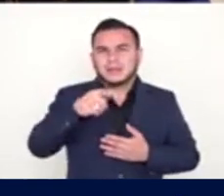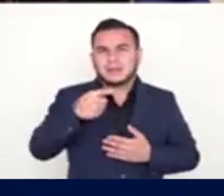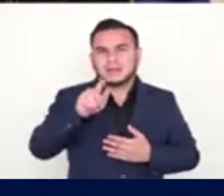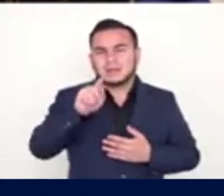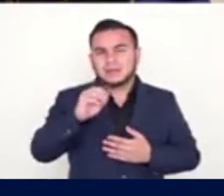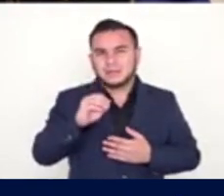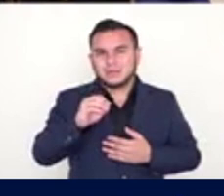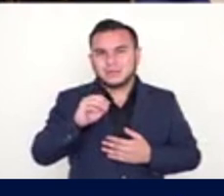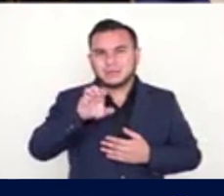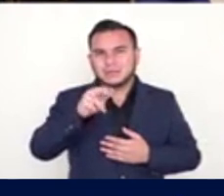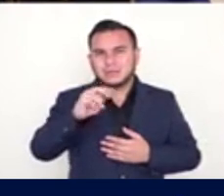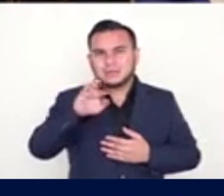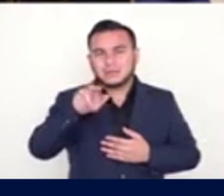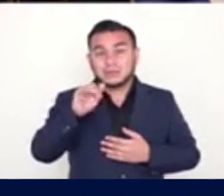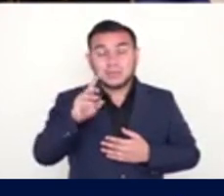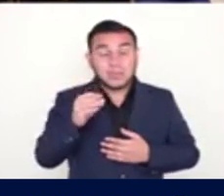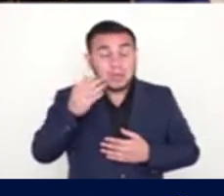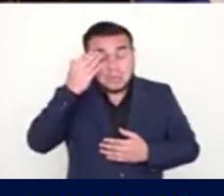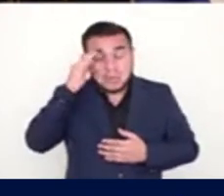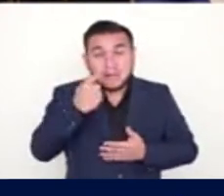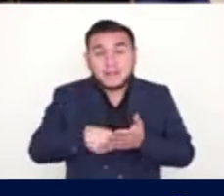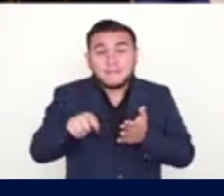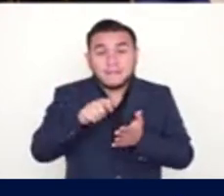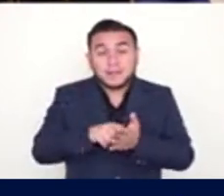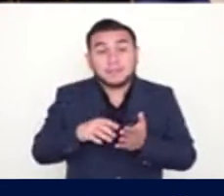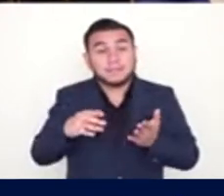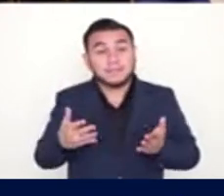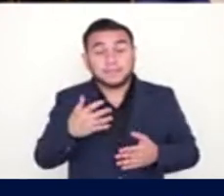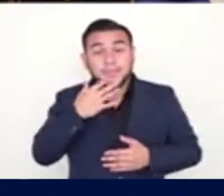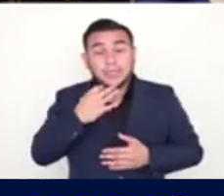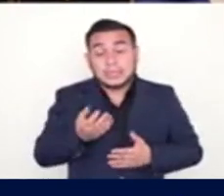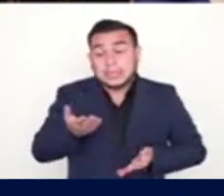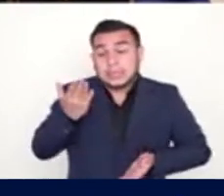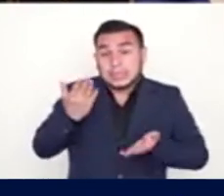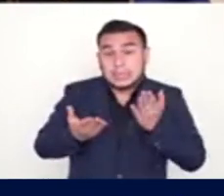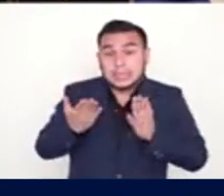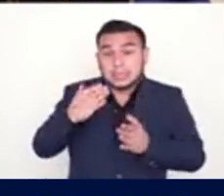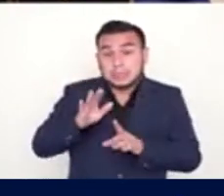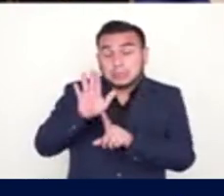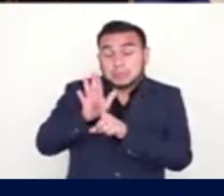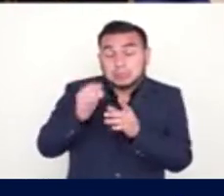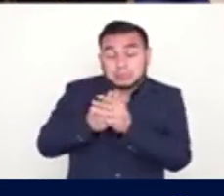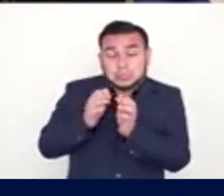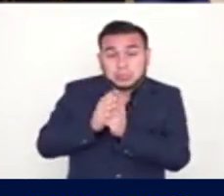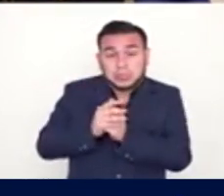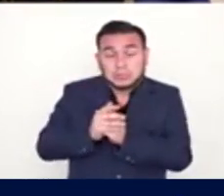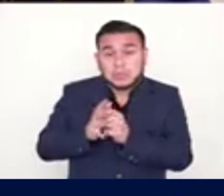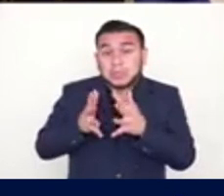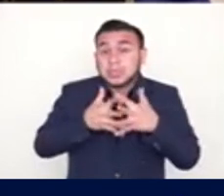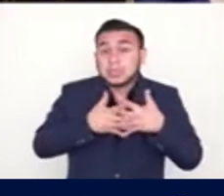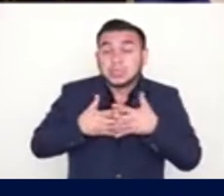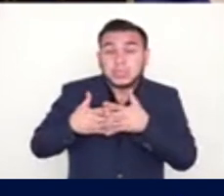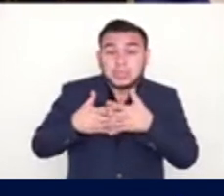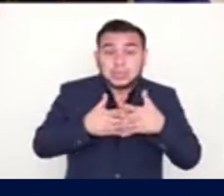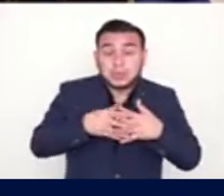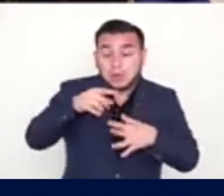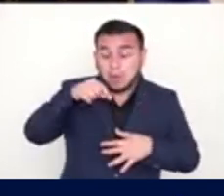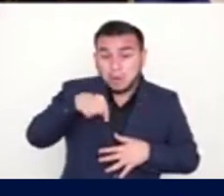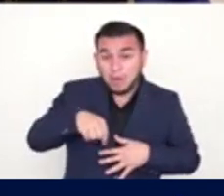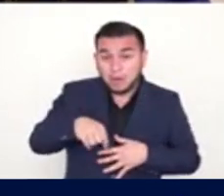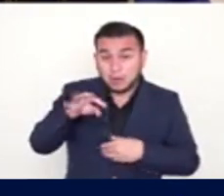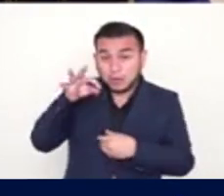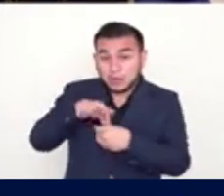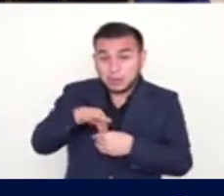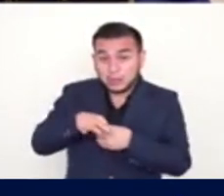siquiera se dieron cuenta de la carta que firmaron. Ahora, si se dieron cuenta, será muy problema de ellos. En Estados Unidos, y más ahora en tiempo